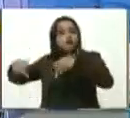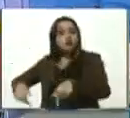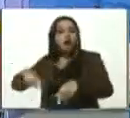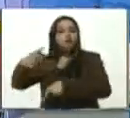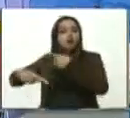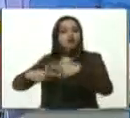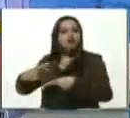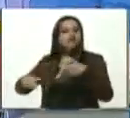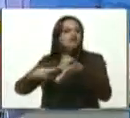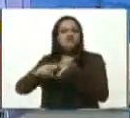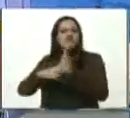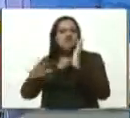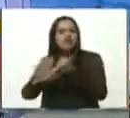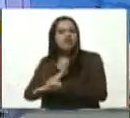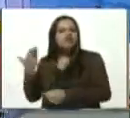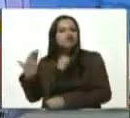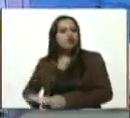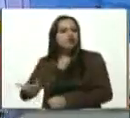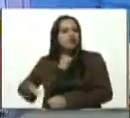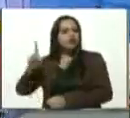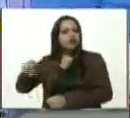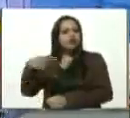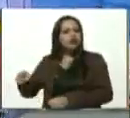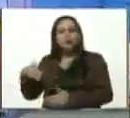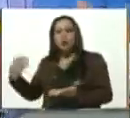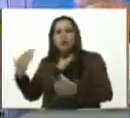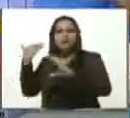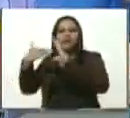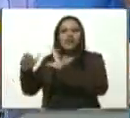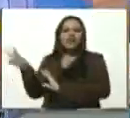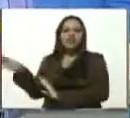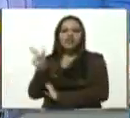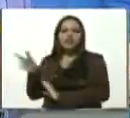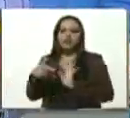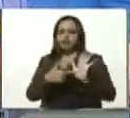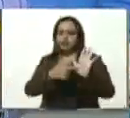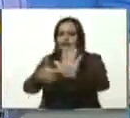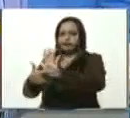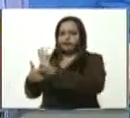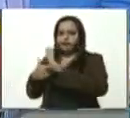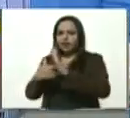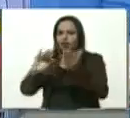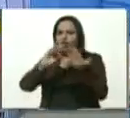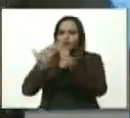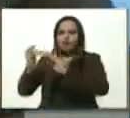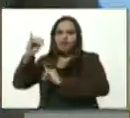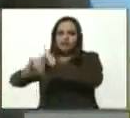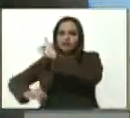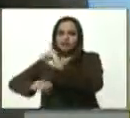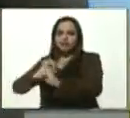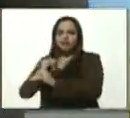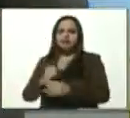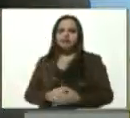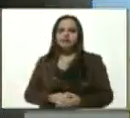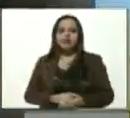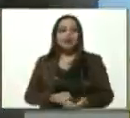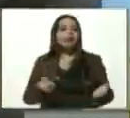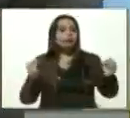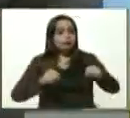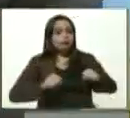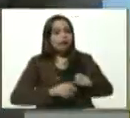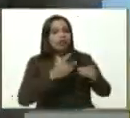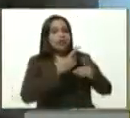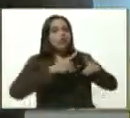mensaje le va a enviar Venezuela a través del voto a eso que llaman comunidad internacional? Sí, que la democracia se